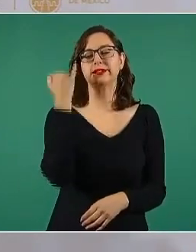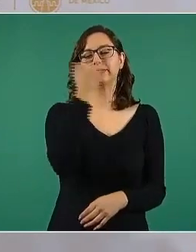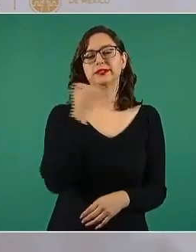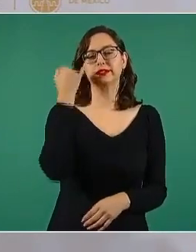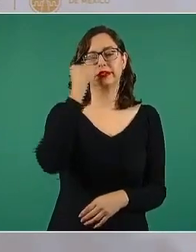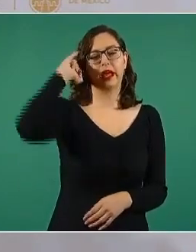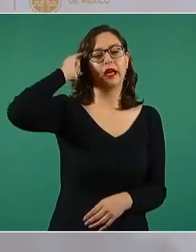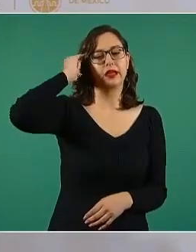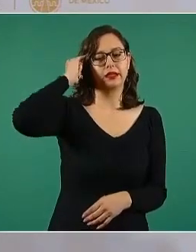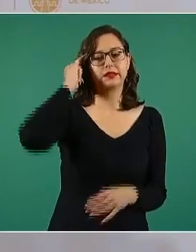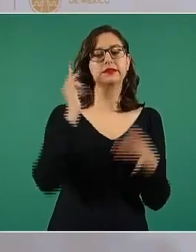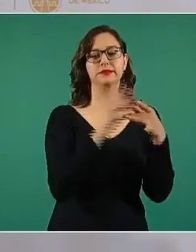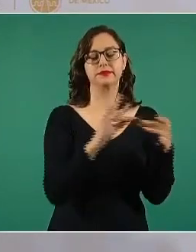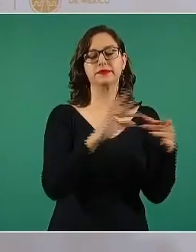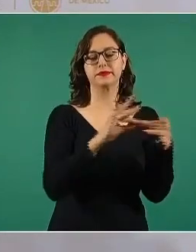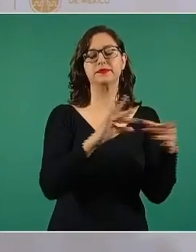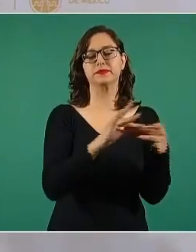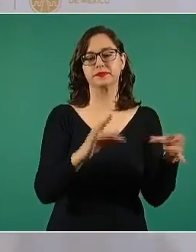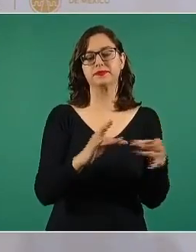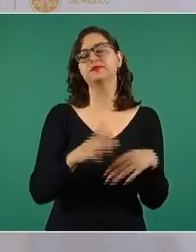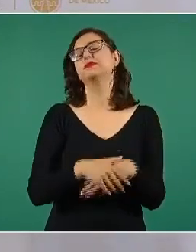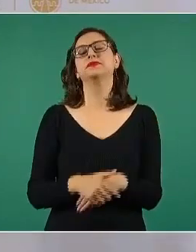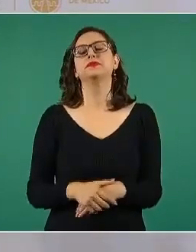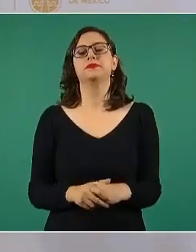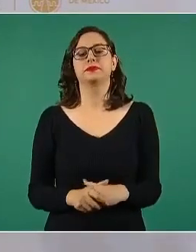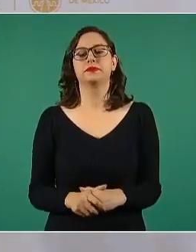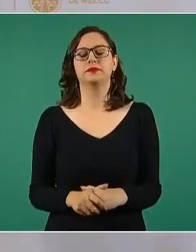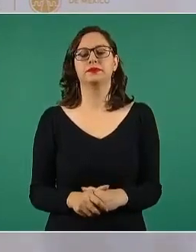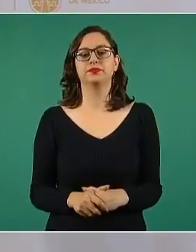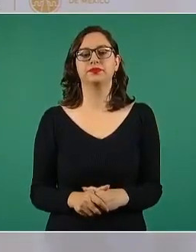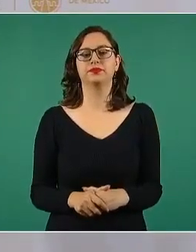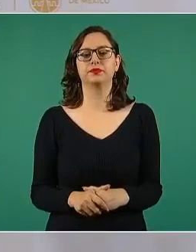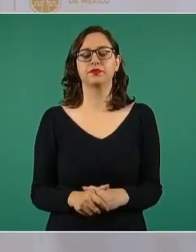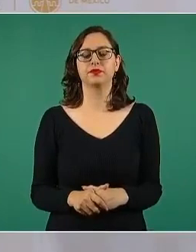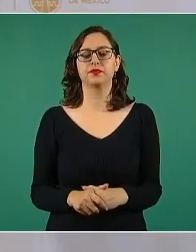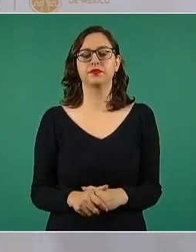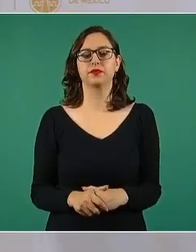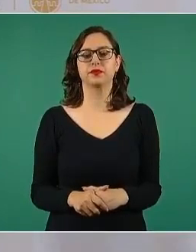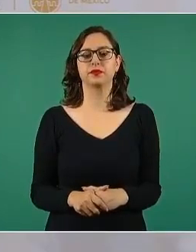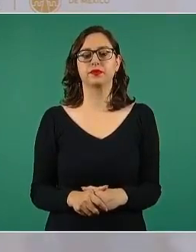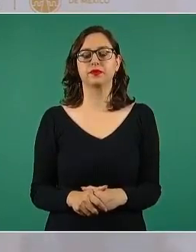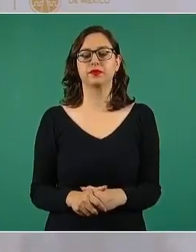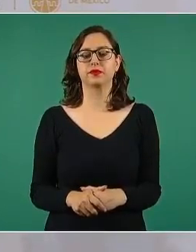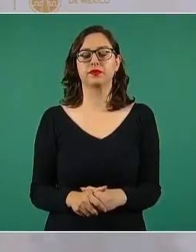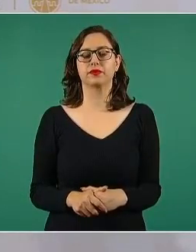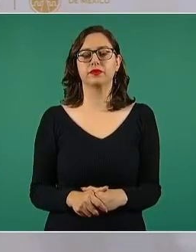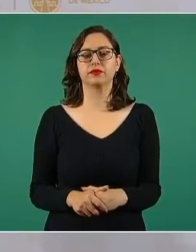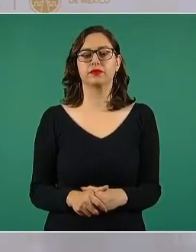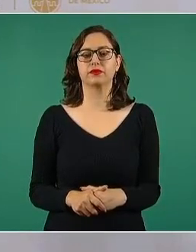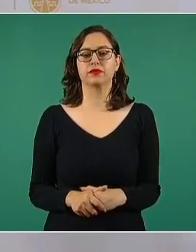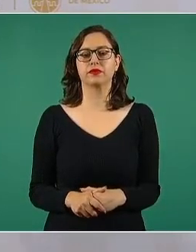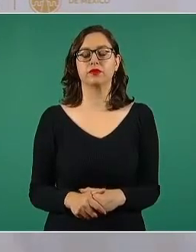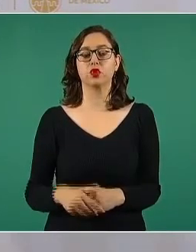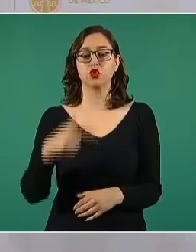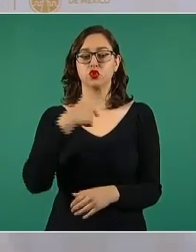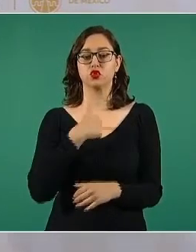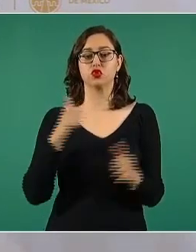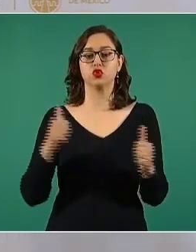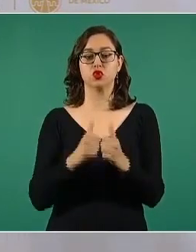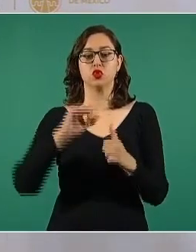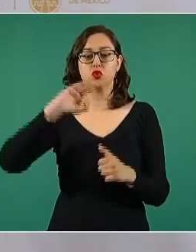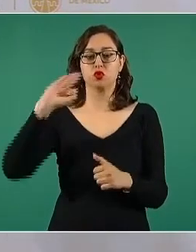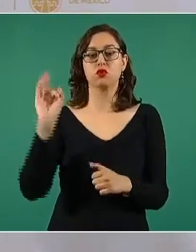Skaidir y soy parte de la nación Mohawk, como parte de la Confederación